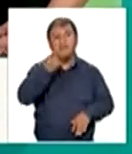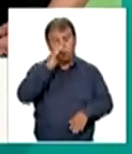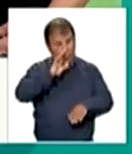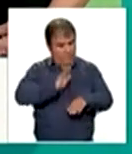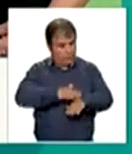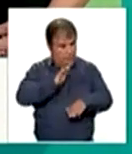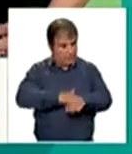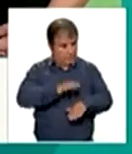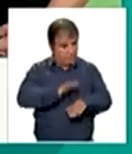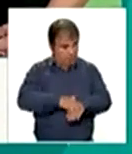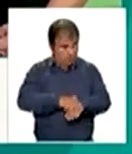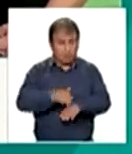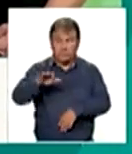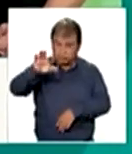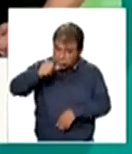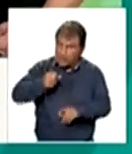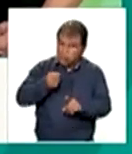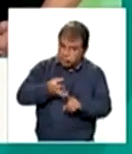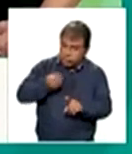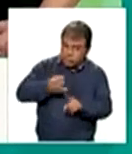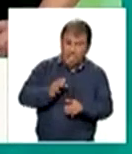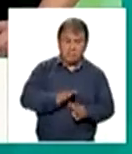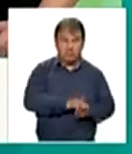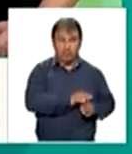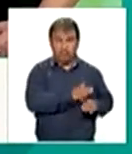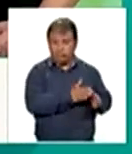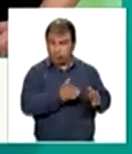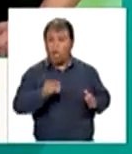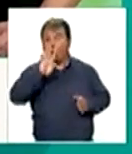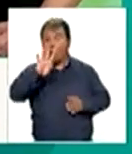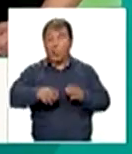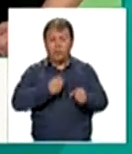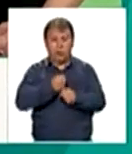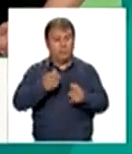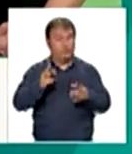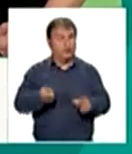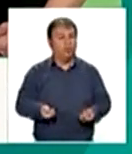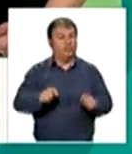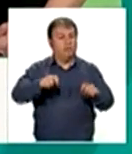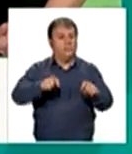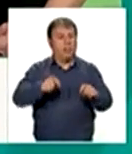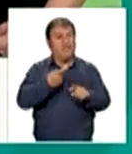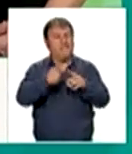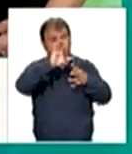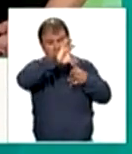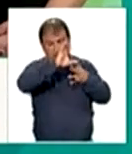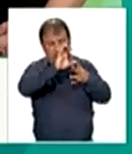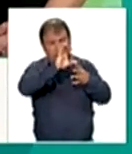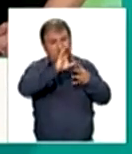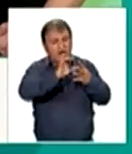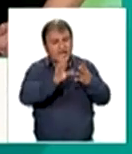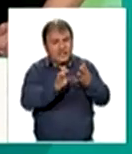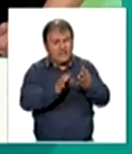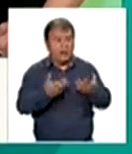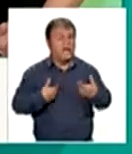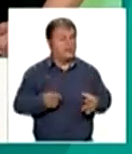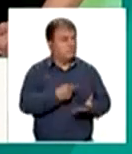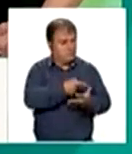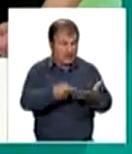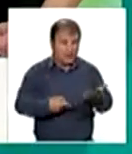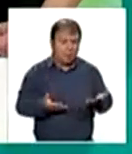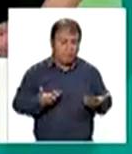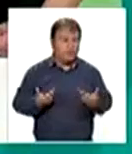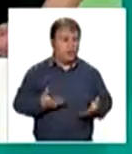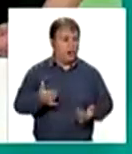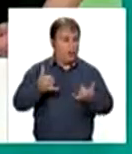una llamada de atención, hasta 4 años de suspensión. Y hay muchos factores que intervienen en el tiempo de la sanción